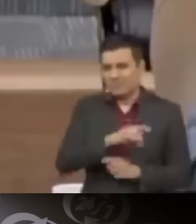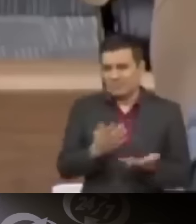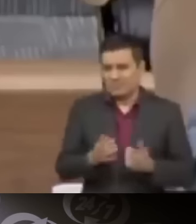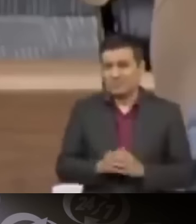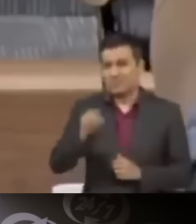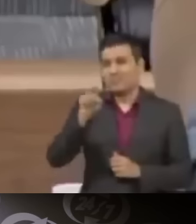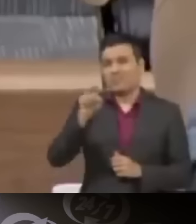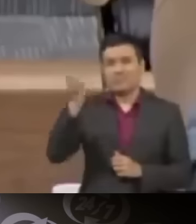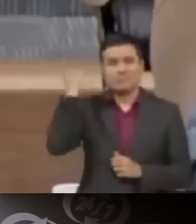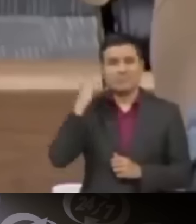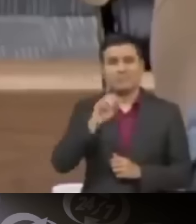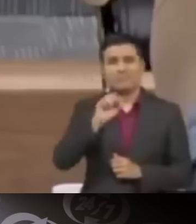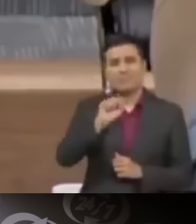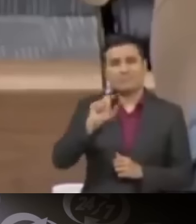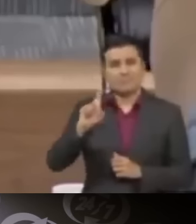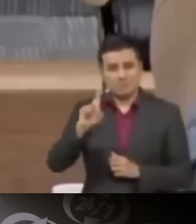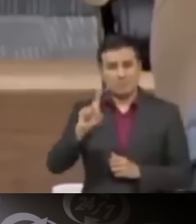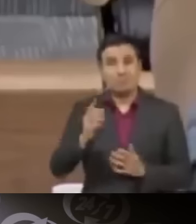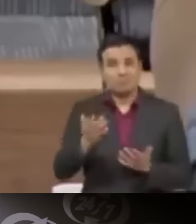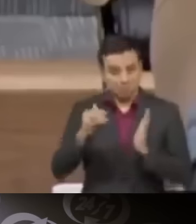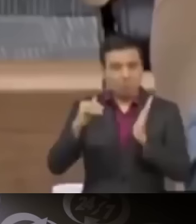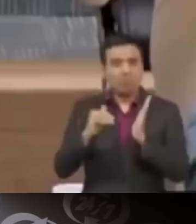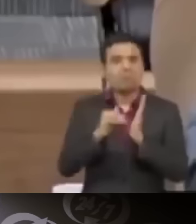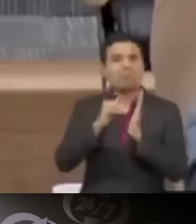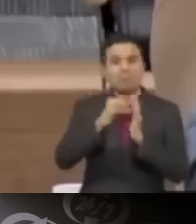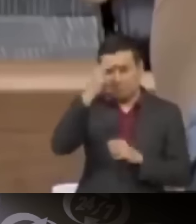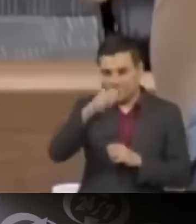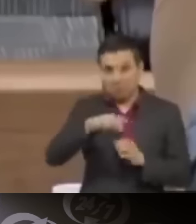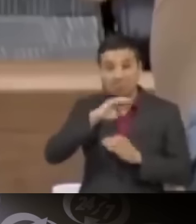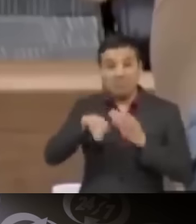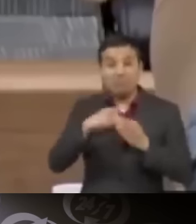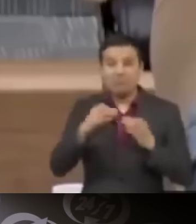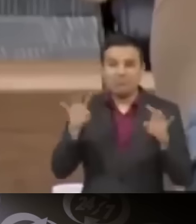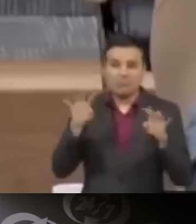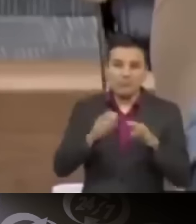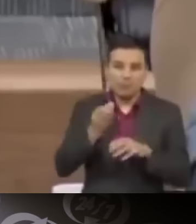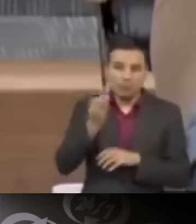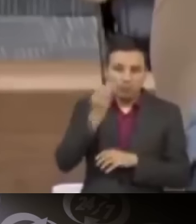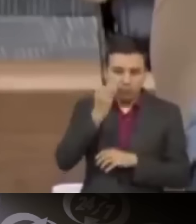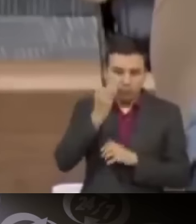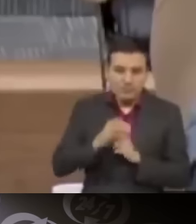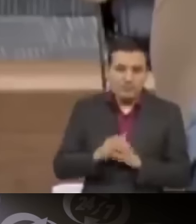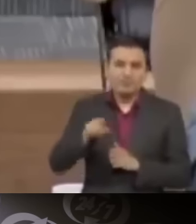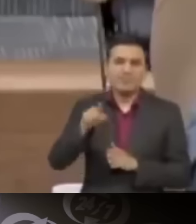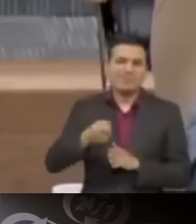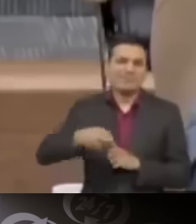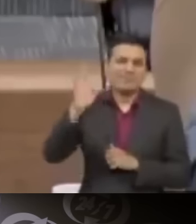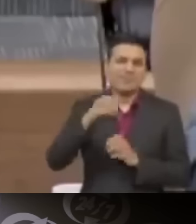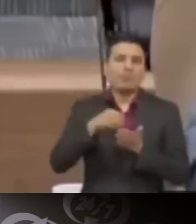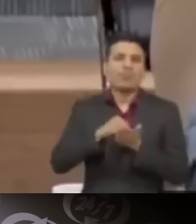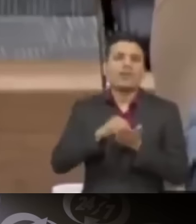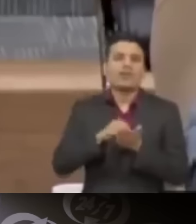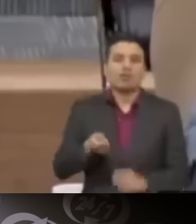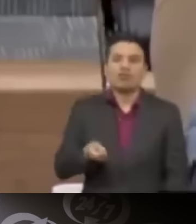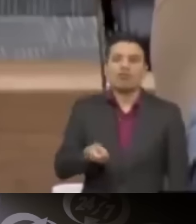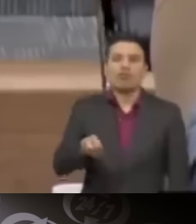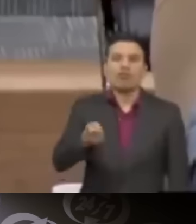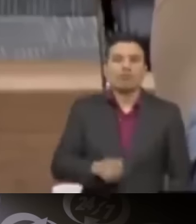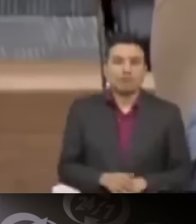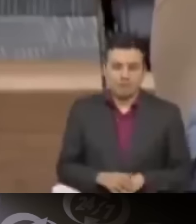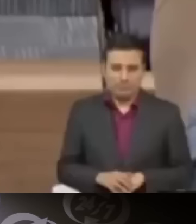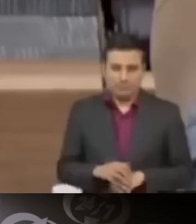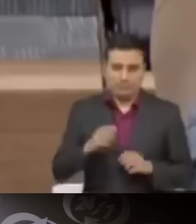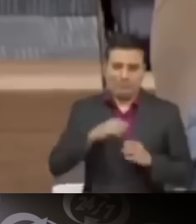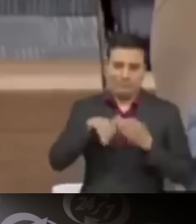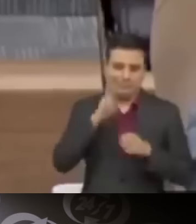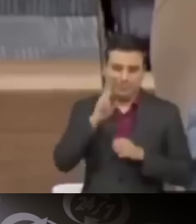nos propinó un fin de semana muy agradable a millones de mexicanos cuando vimos y volvimos a ver cómo lo traen de su perrito en el video cuando se para y lo traen.